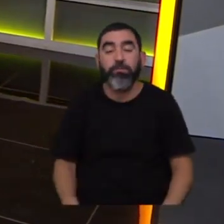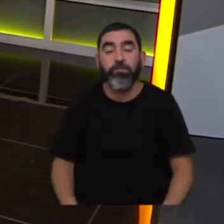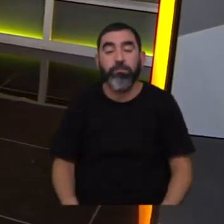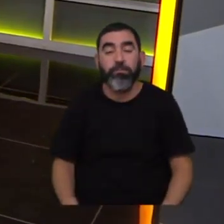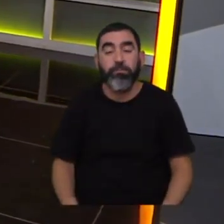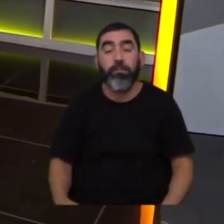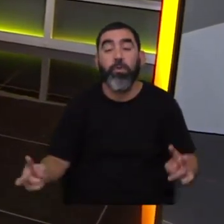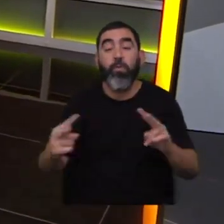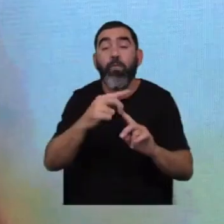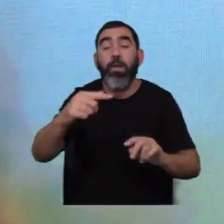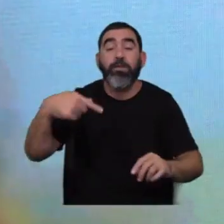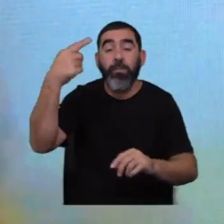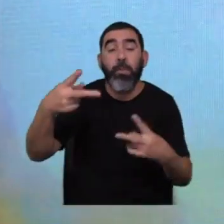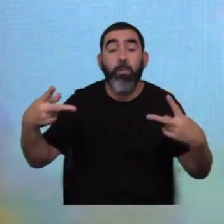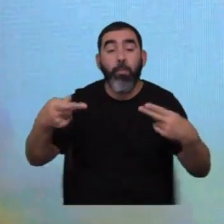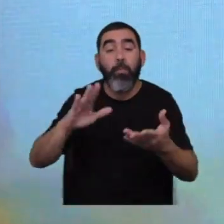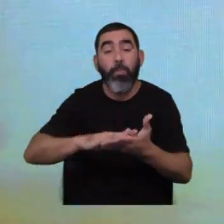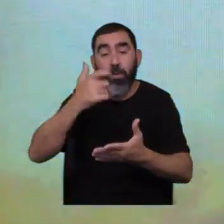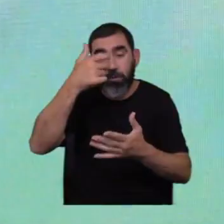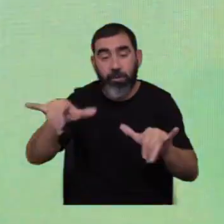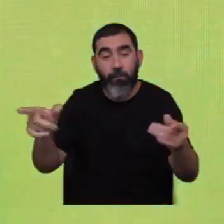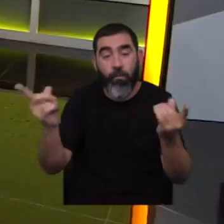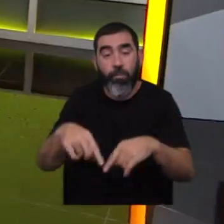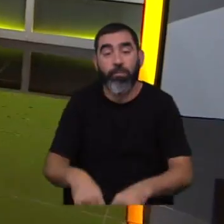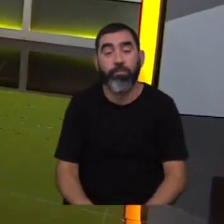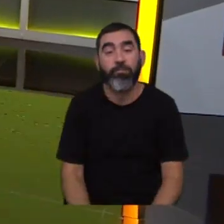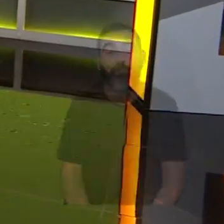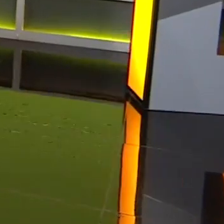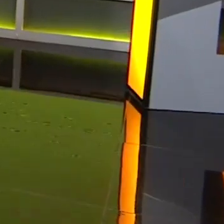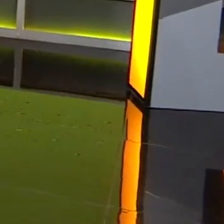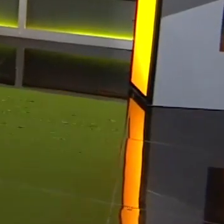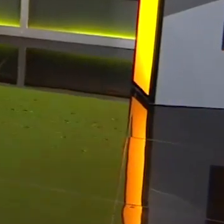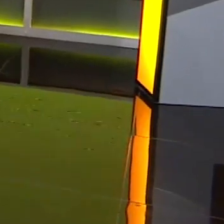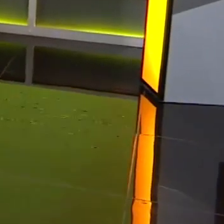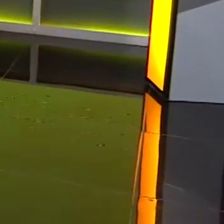vemos hasta la semana que viene. Pausa en Sobre Ciencia, ya volvemos.